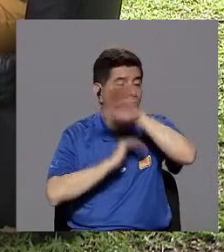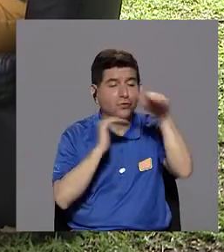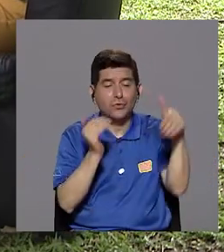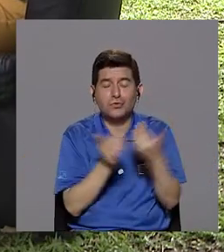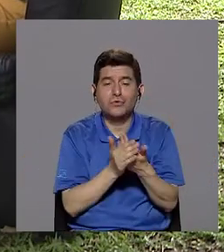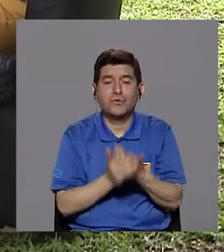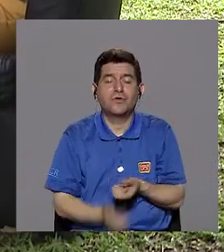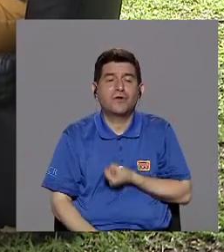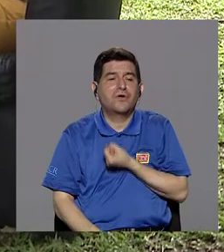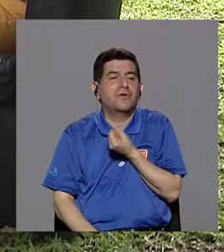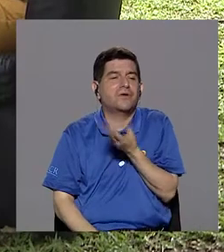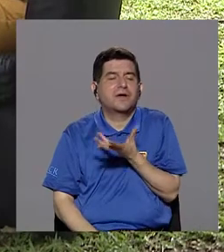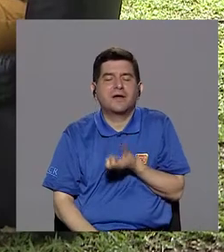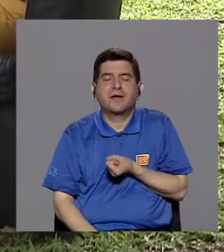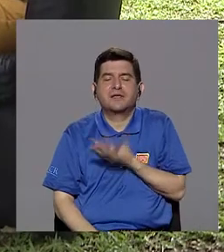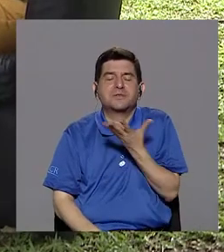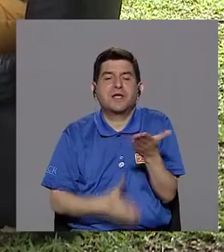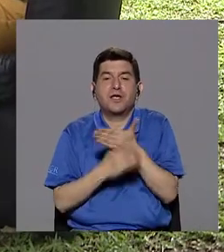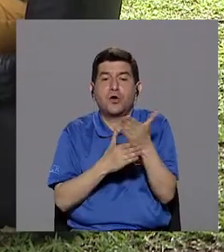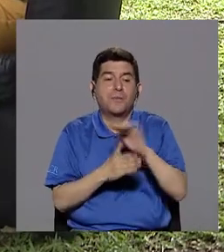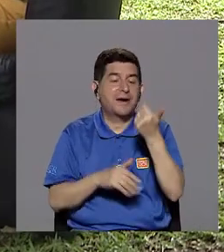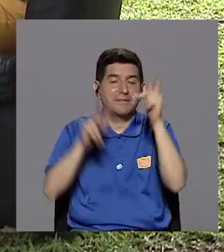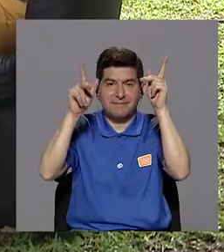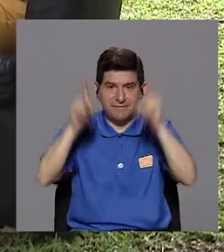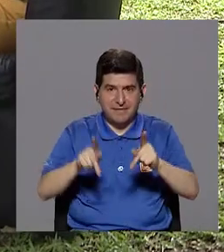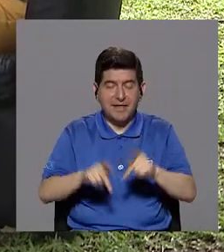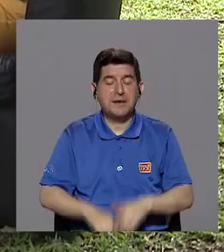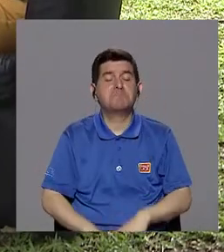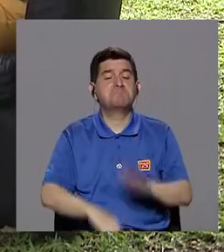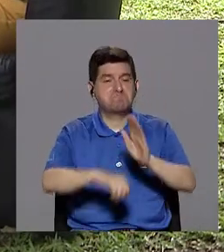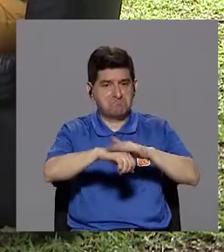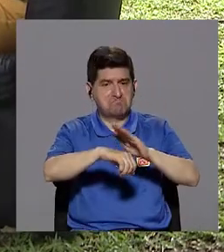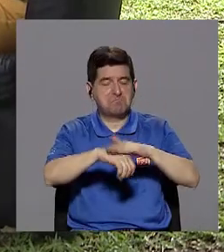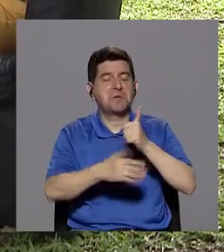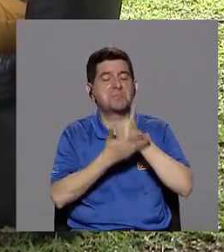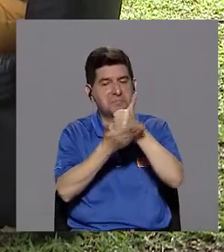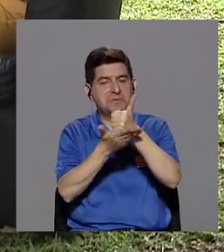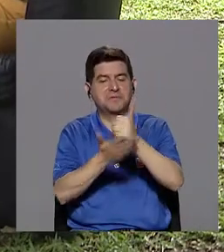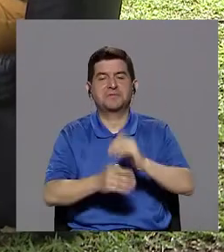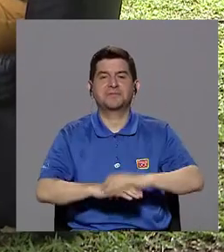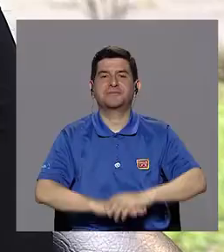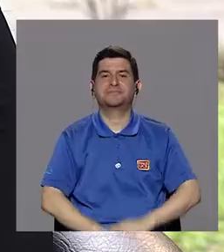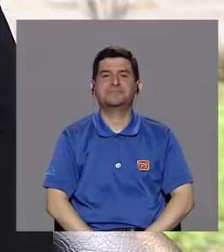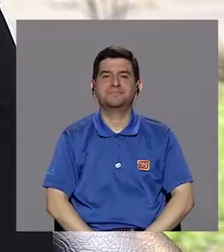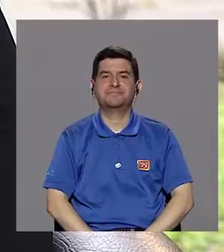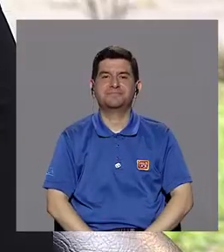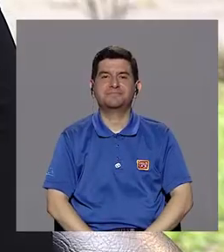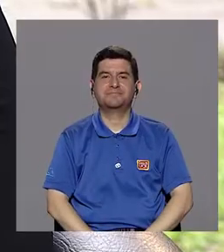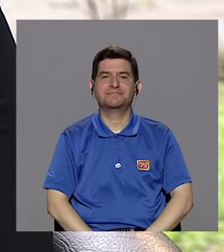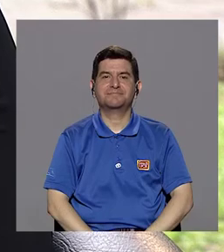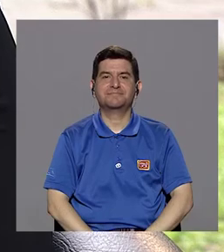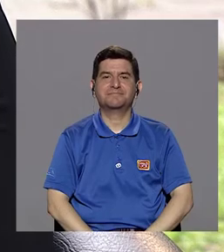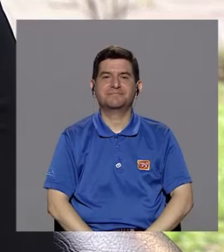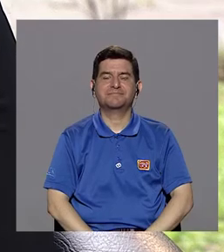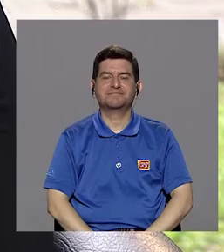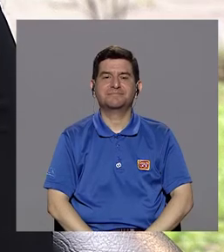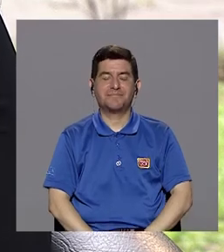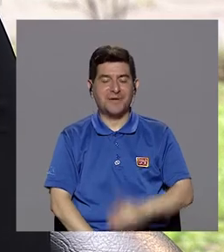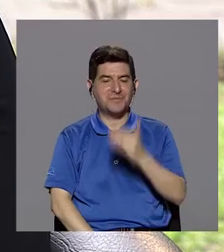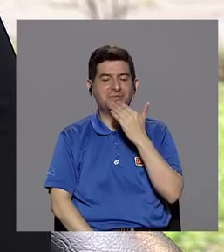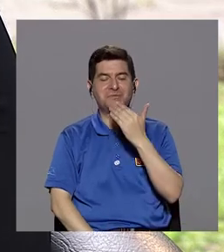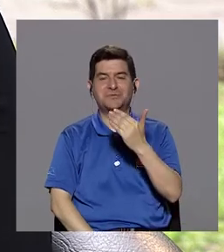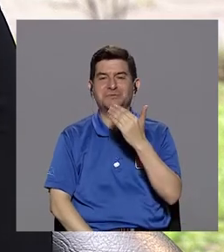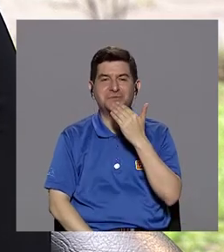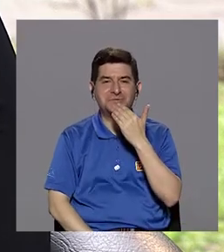es expresar y compartir con otras personas les puede ayudar. Entonces, bueno, eso sería. Sí,